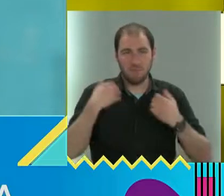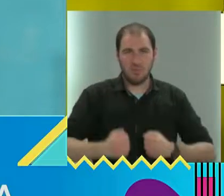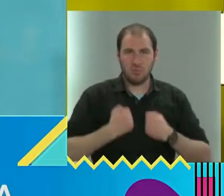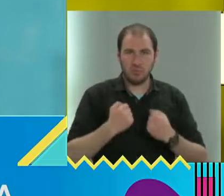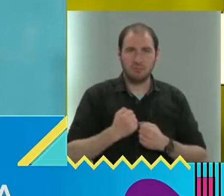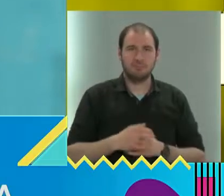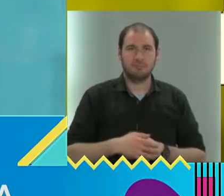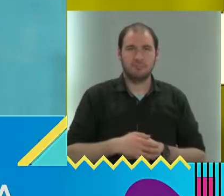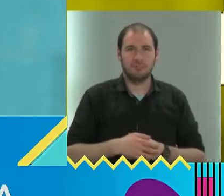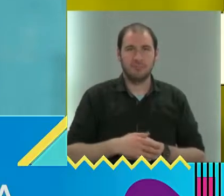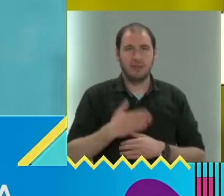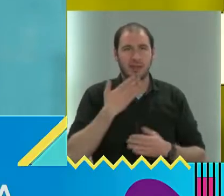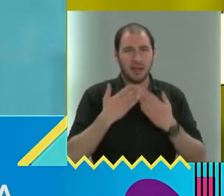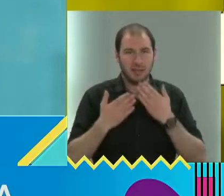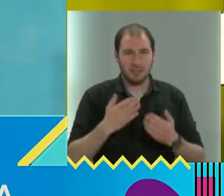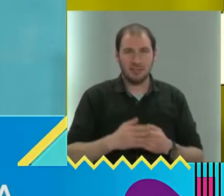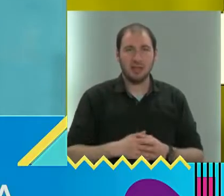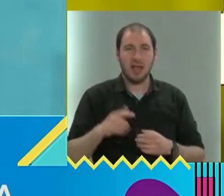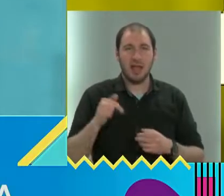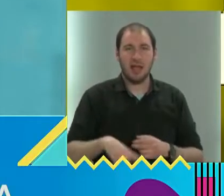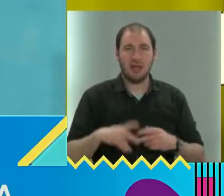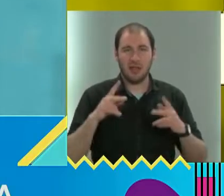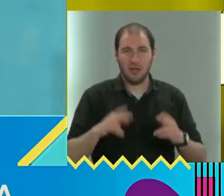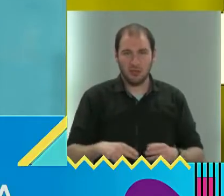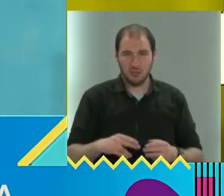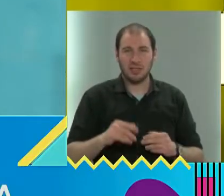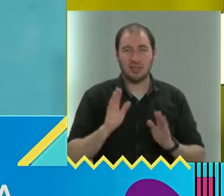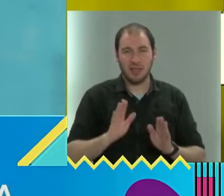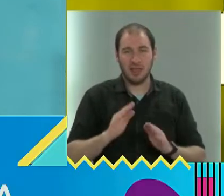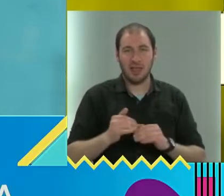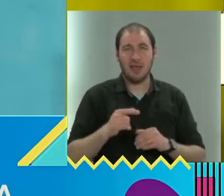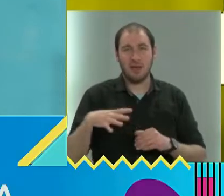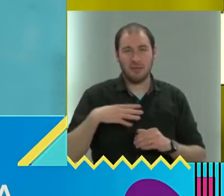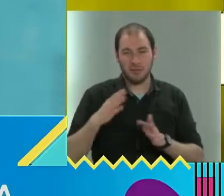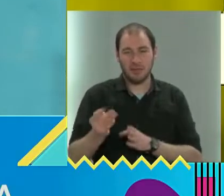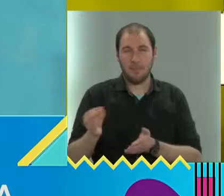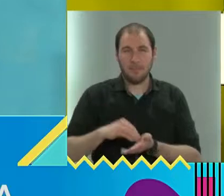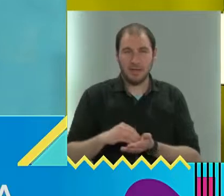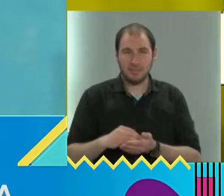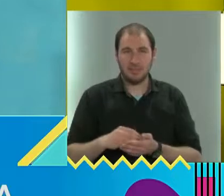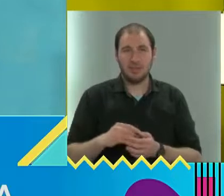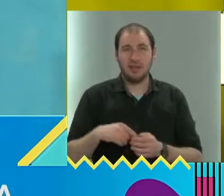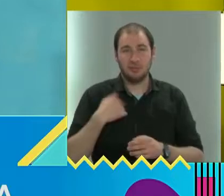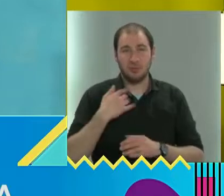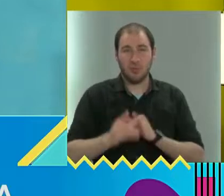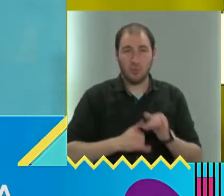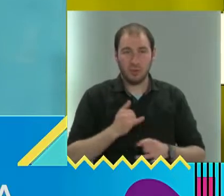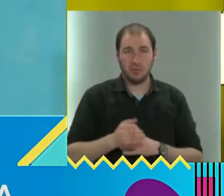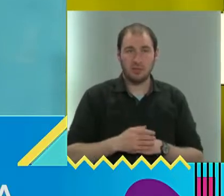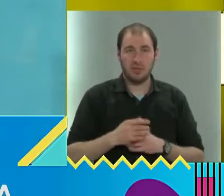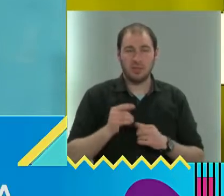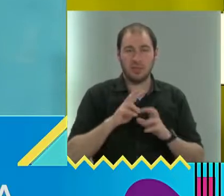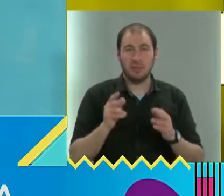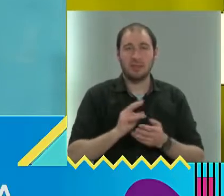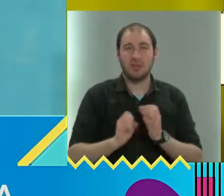Lo sumamos. Bueno, muchísimas gracias y nos vamos así, nos vamos al corte, quédate con nosotros, nos queda un bloque más y ya te voy contando porque vamos a hablar de